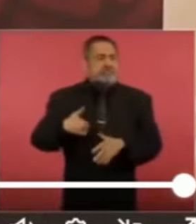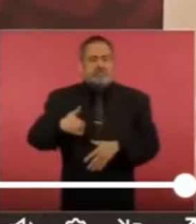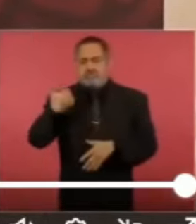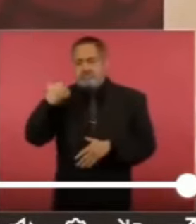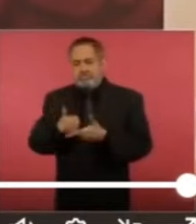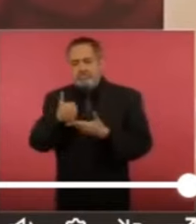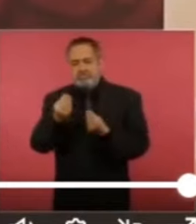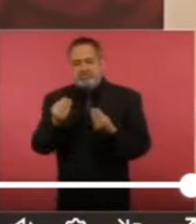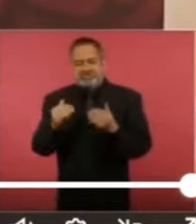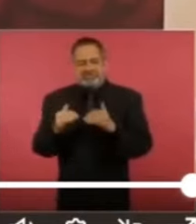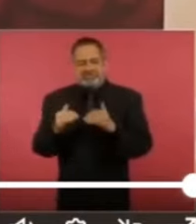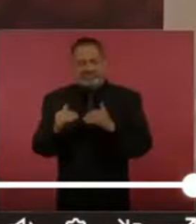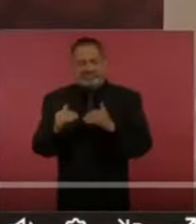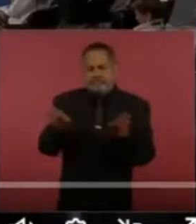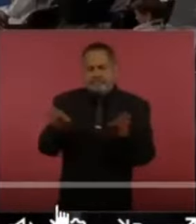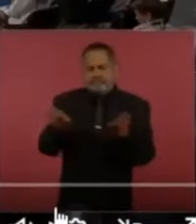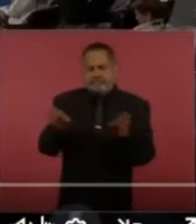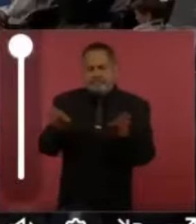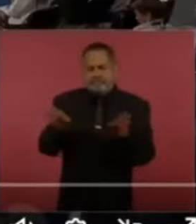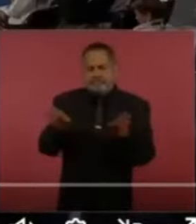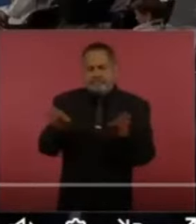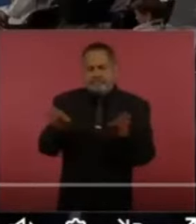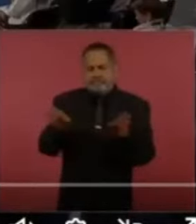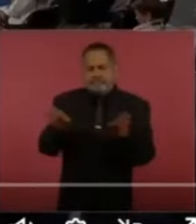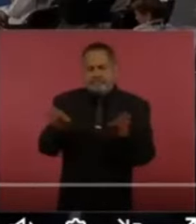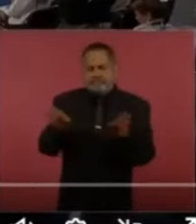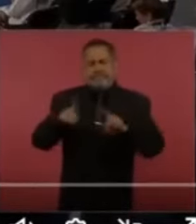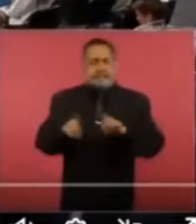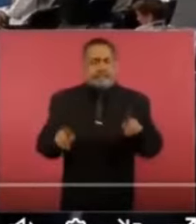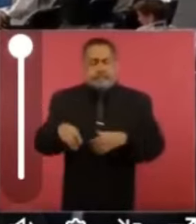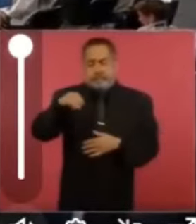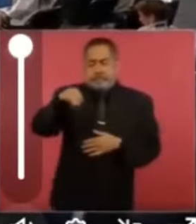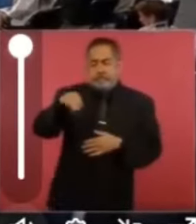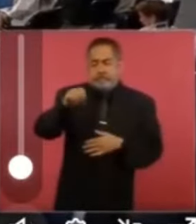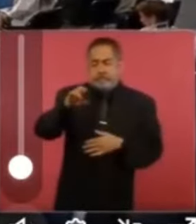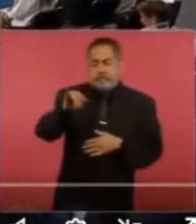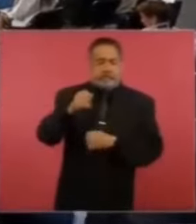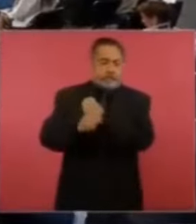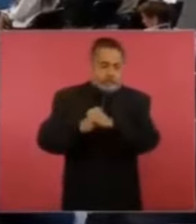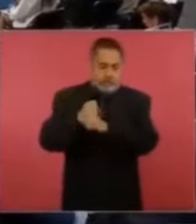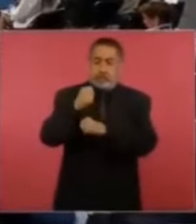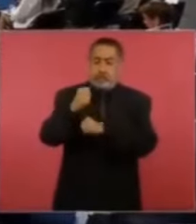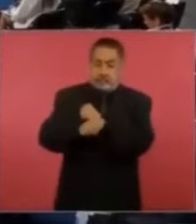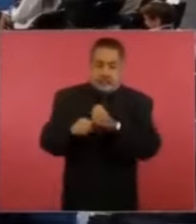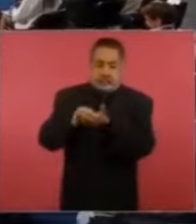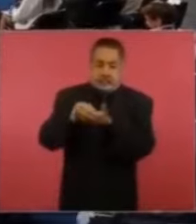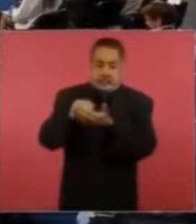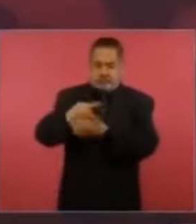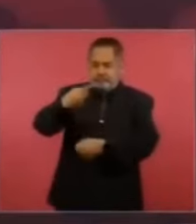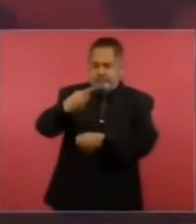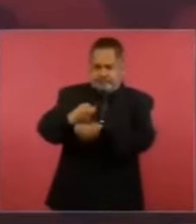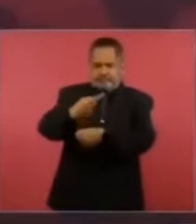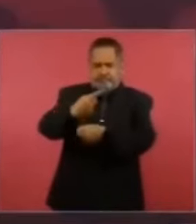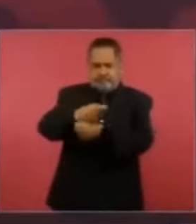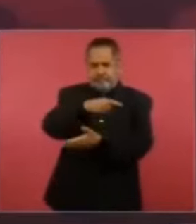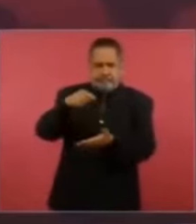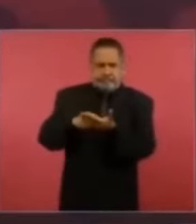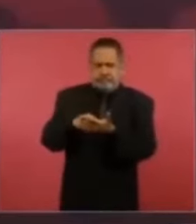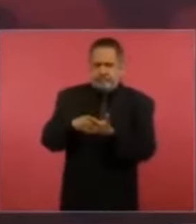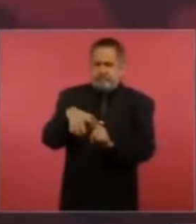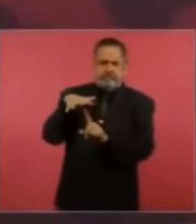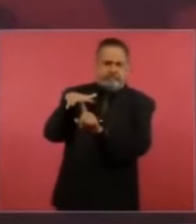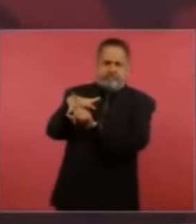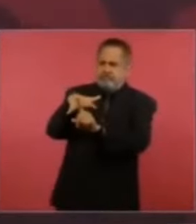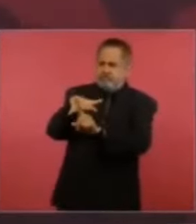para tanto y hay que decirlo con ya lleva tiempo hay que decirlo con todas sus letras y esto lo saben los grandes